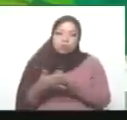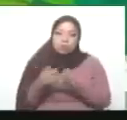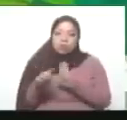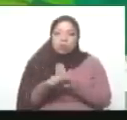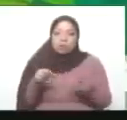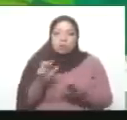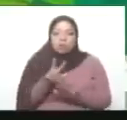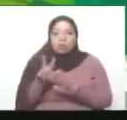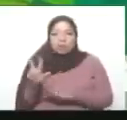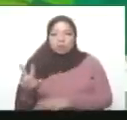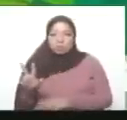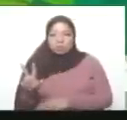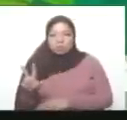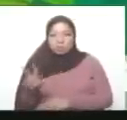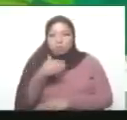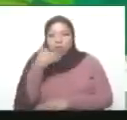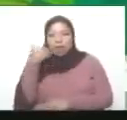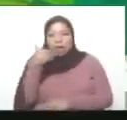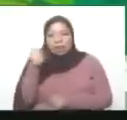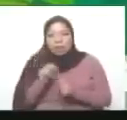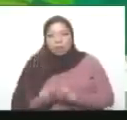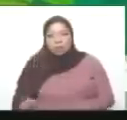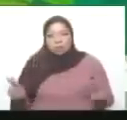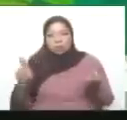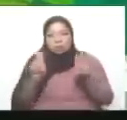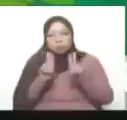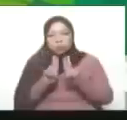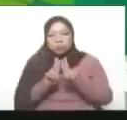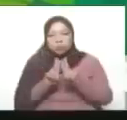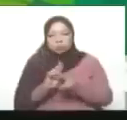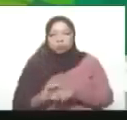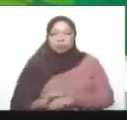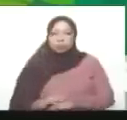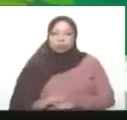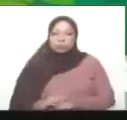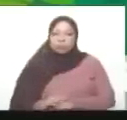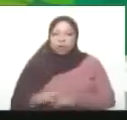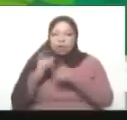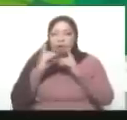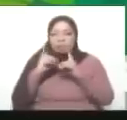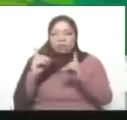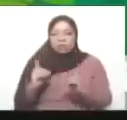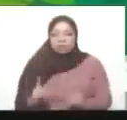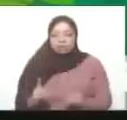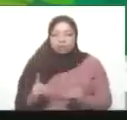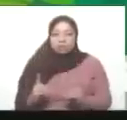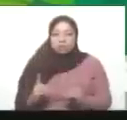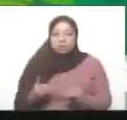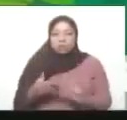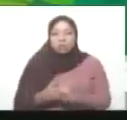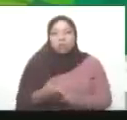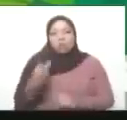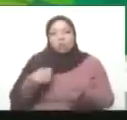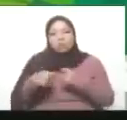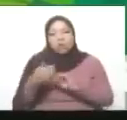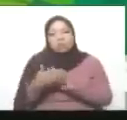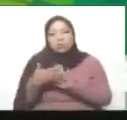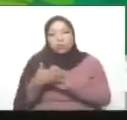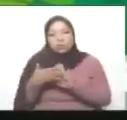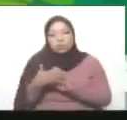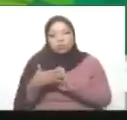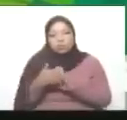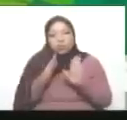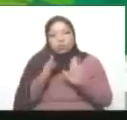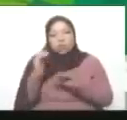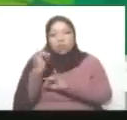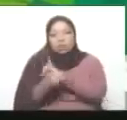artículo 33 de la carta de Naciones Unidas referirán la decisión sobre los medios de solución a un